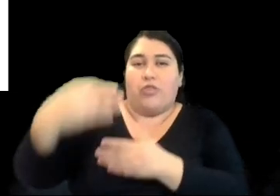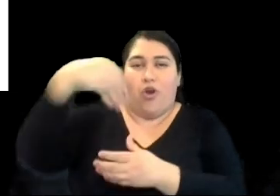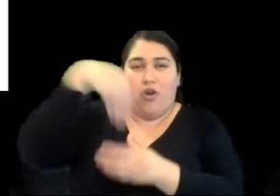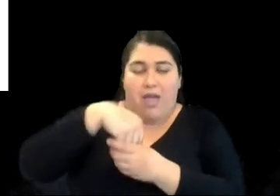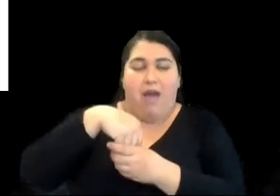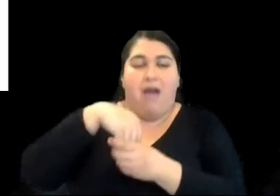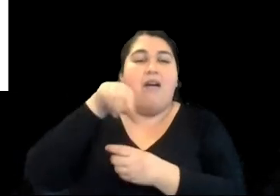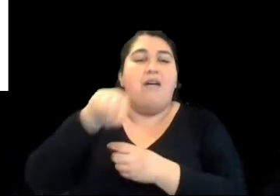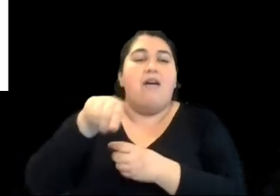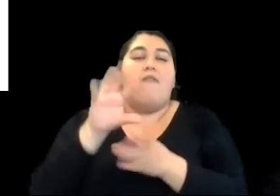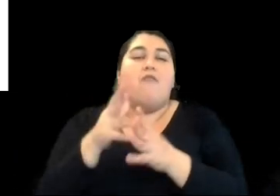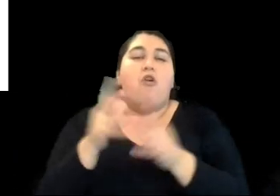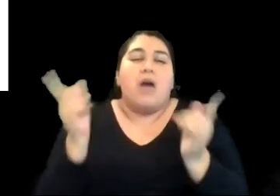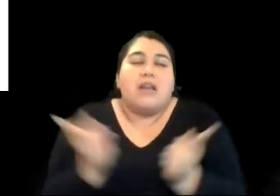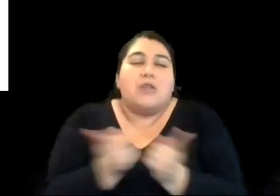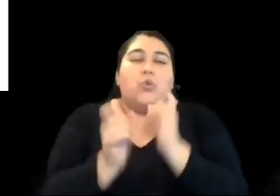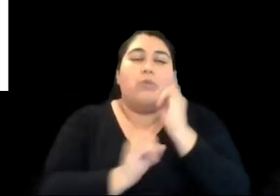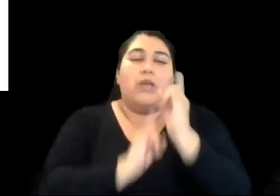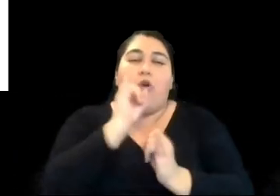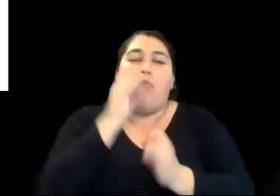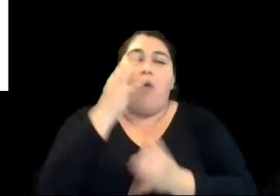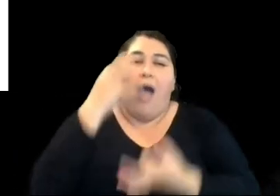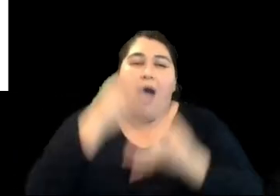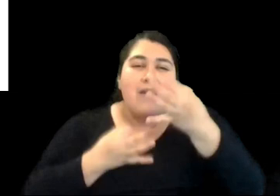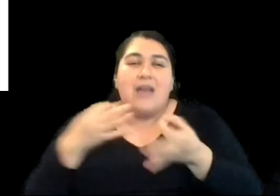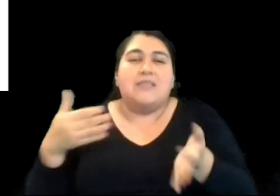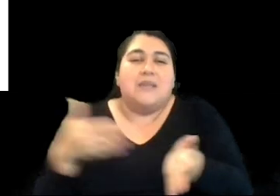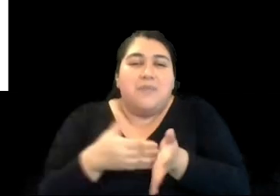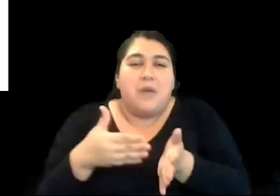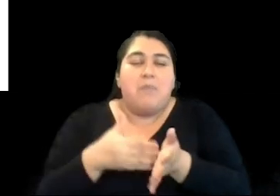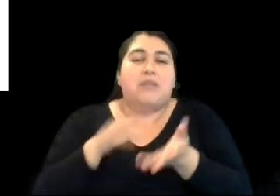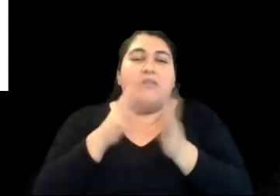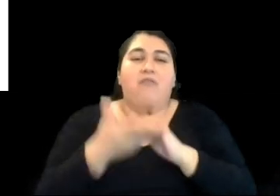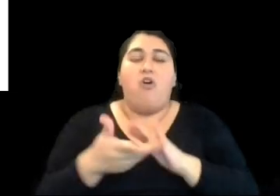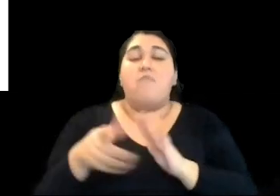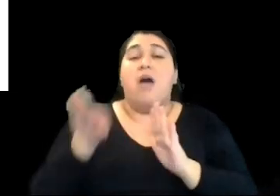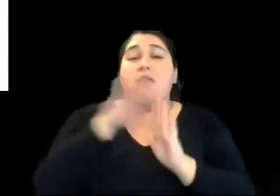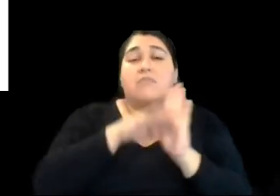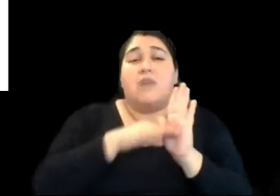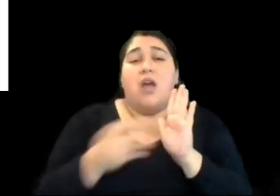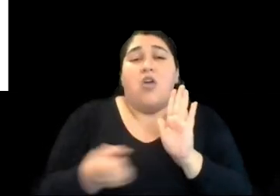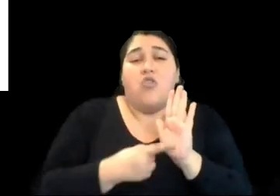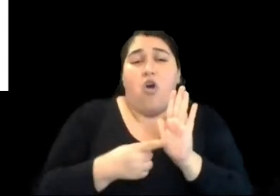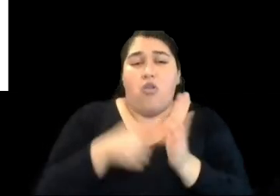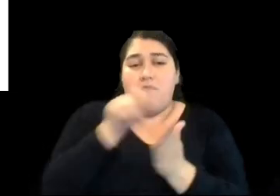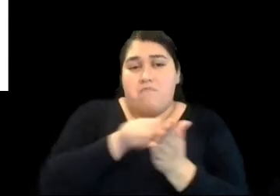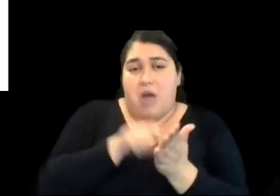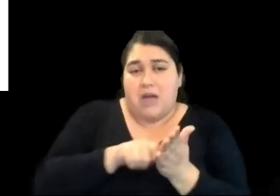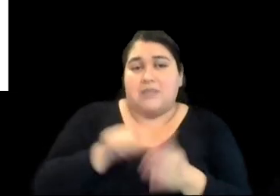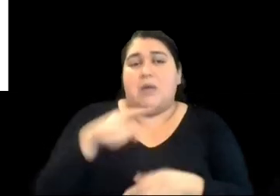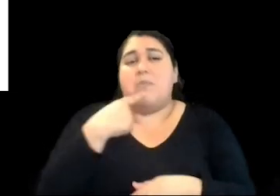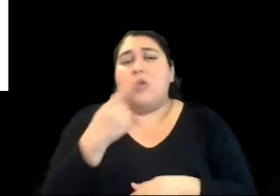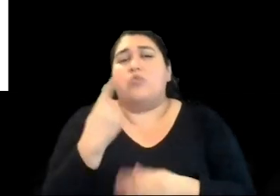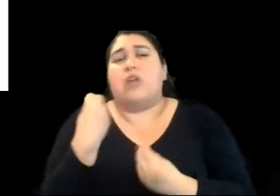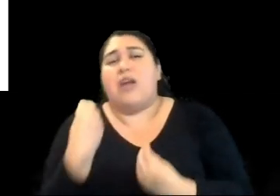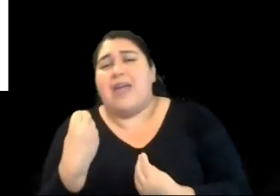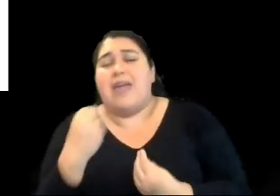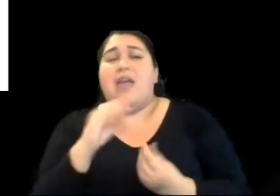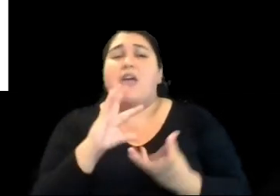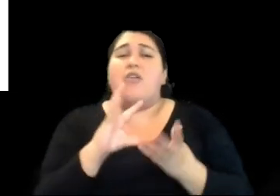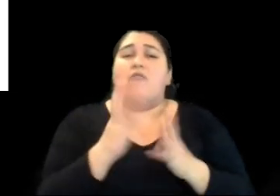el análisis, el estudio de todo lo que es la redacción normativa a través de estas preguntas que son el qué, el cómo, el